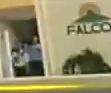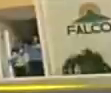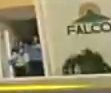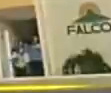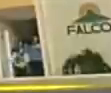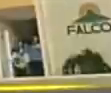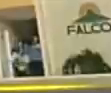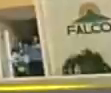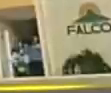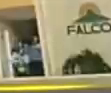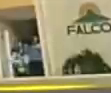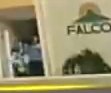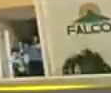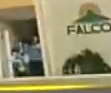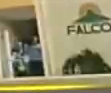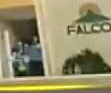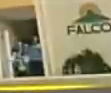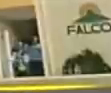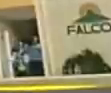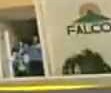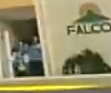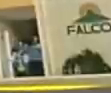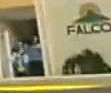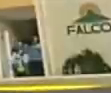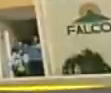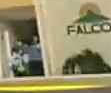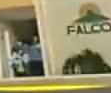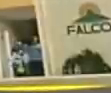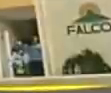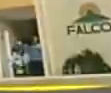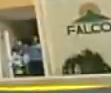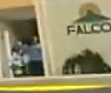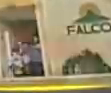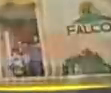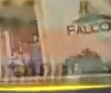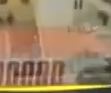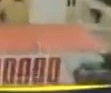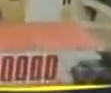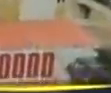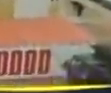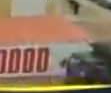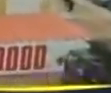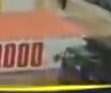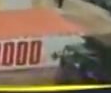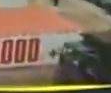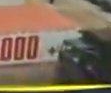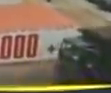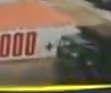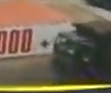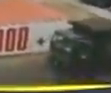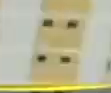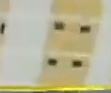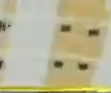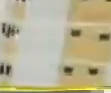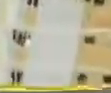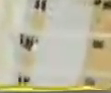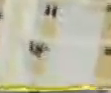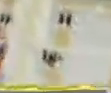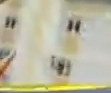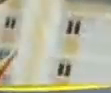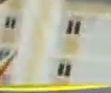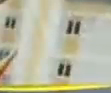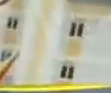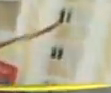Venezuela, nos complace entregar estas primeras 60 viviendas de un conjunto residencial, de un